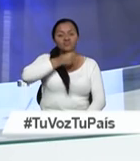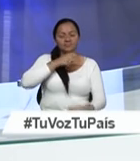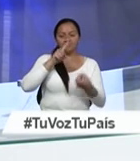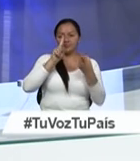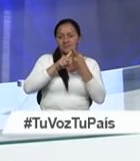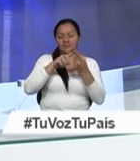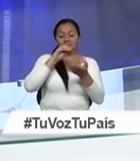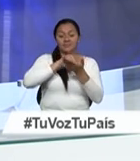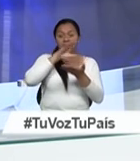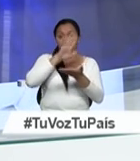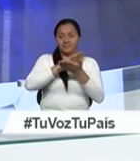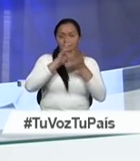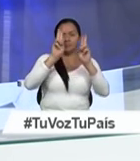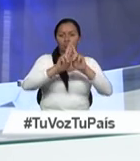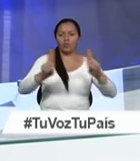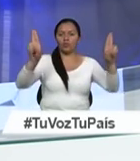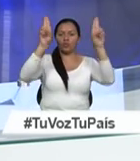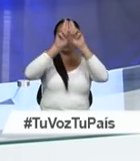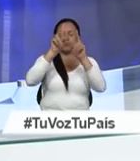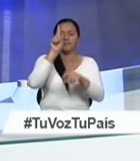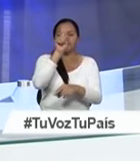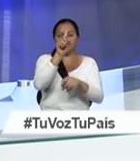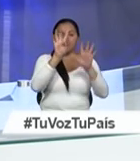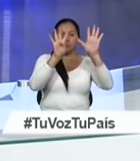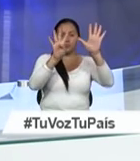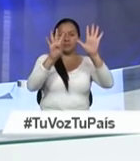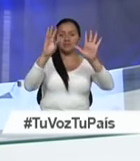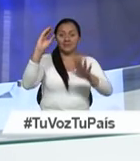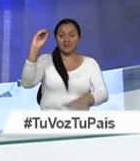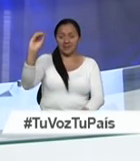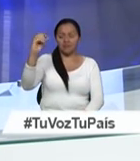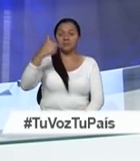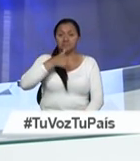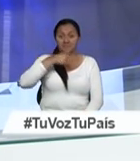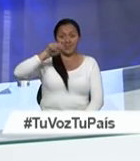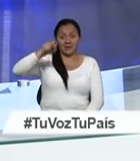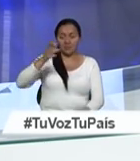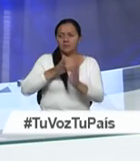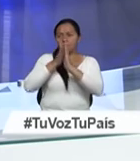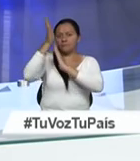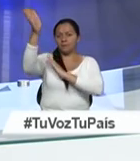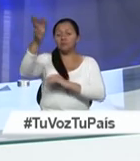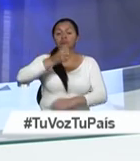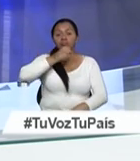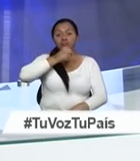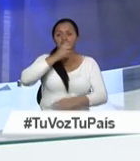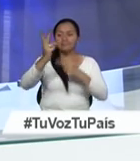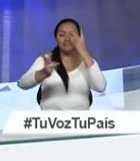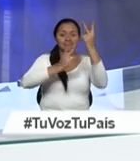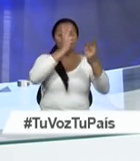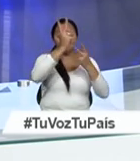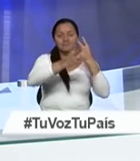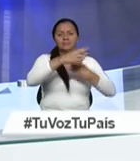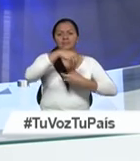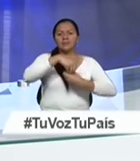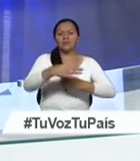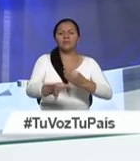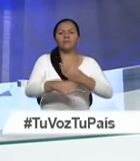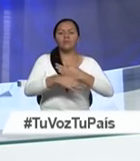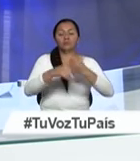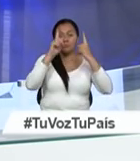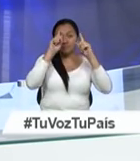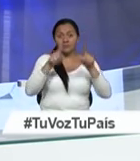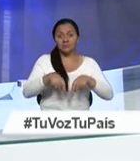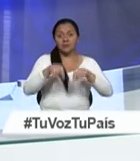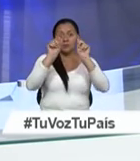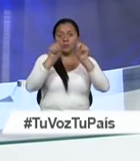establecida por la ONU en 1990. Teleciudadana visitó el Hogar de Ancianos Santa Catalina, el cual funciona bajo convenio